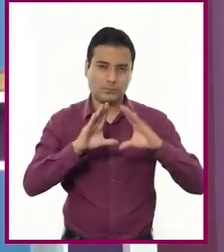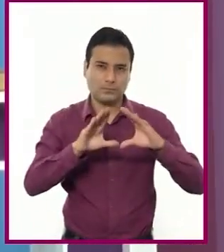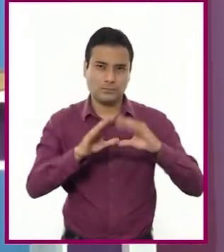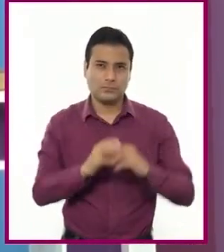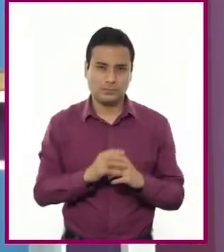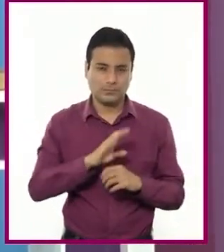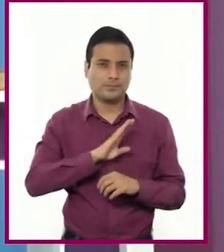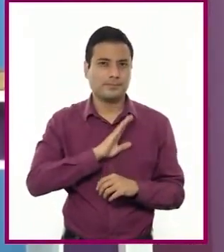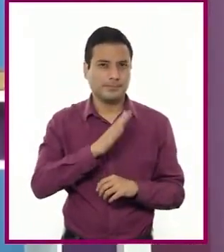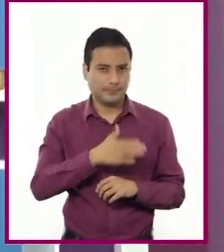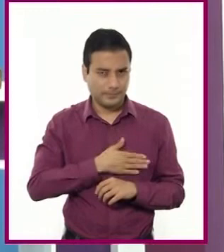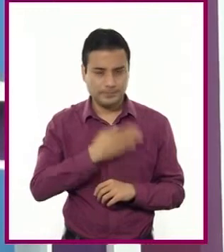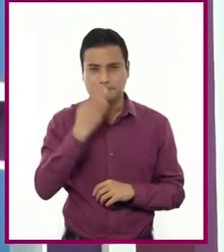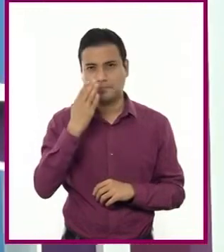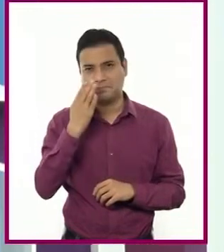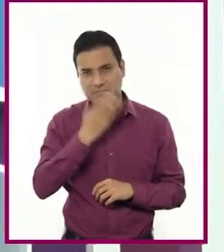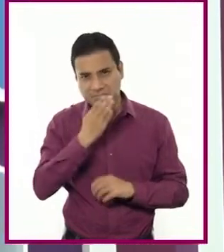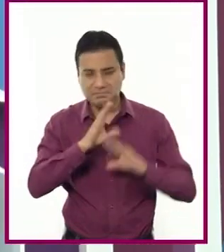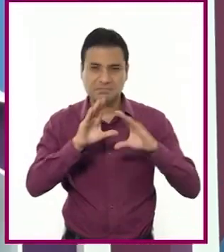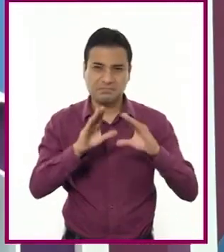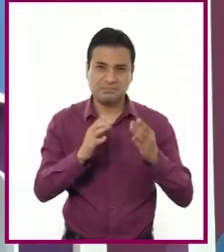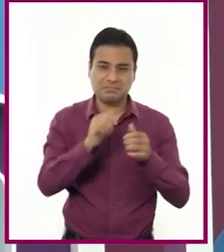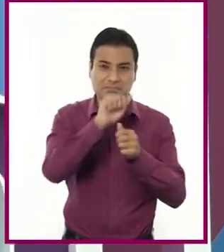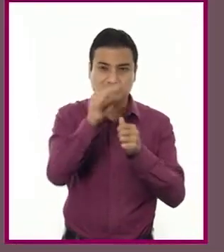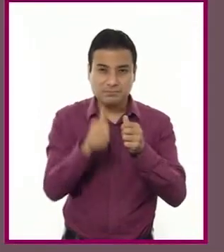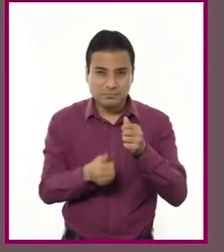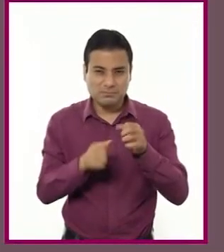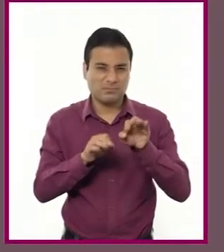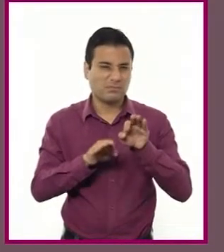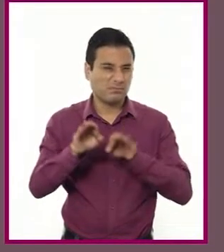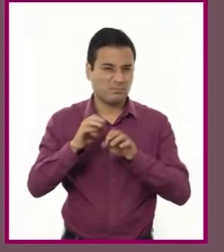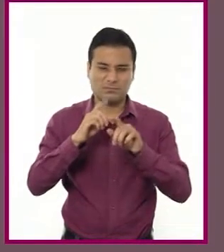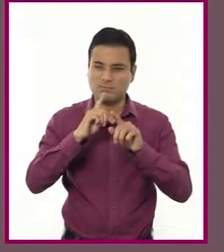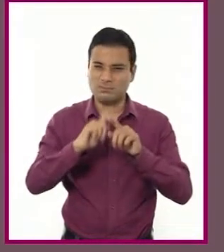enseñaba español, artes y oficios europeos.